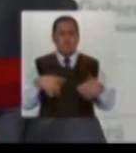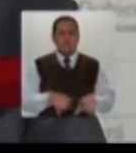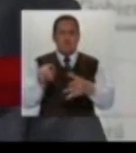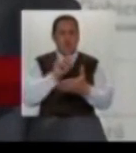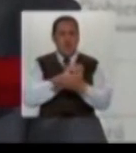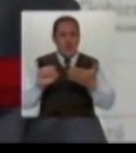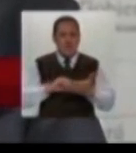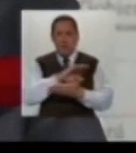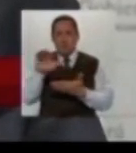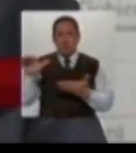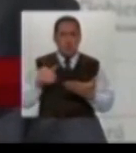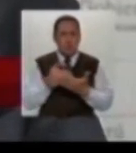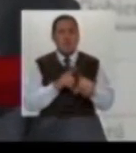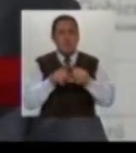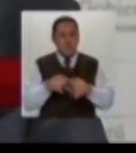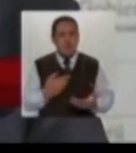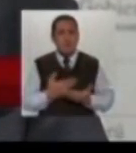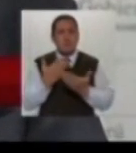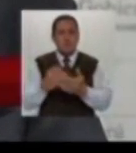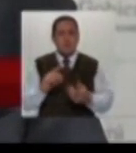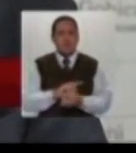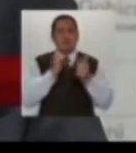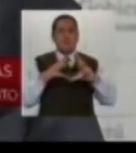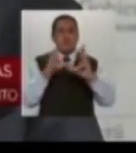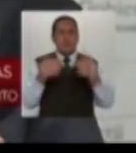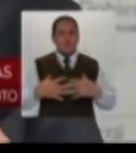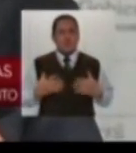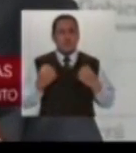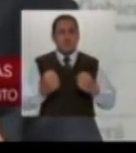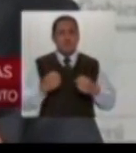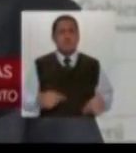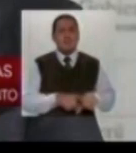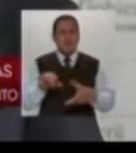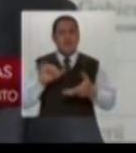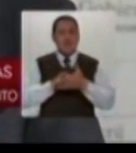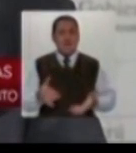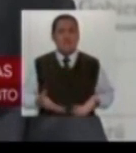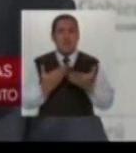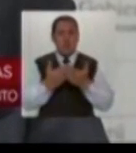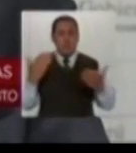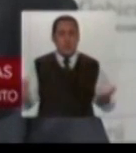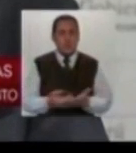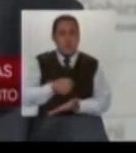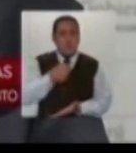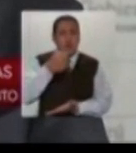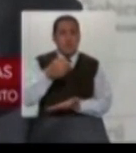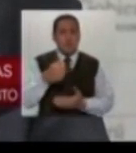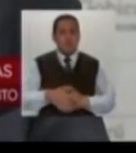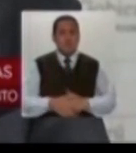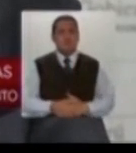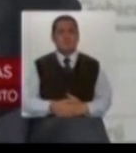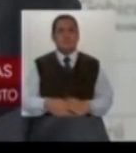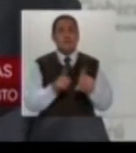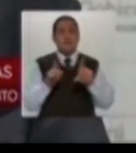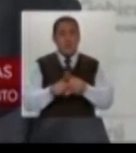con ellos para poder plasmar la reforma de la salud pública, que incluye, por supuesto, una nueva escala remunerativa, y